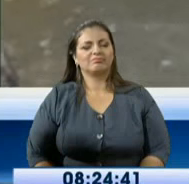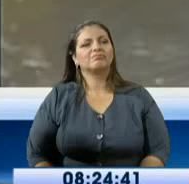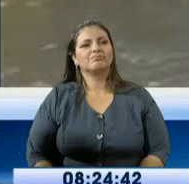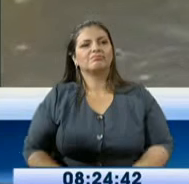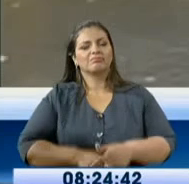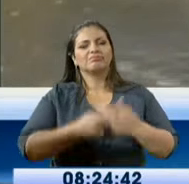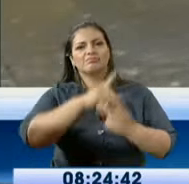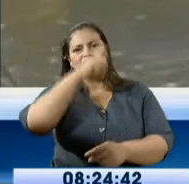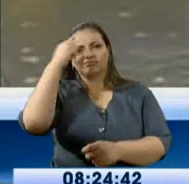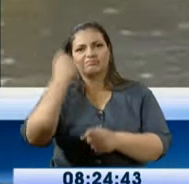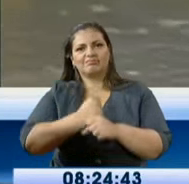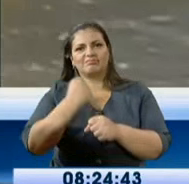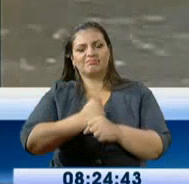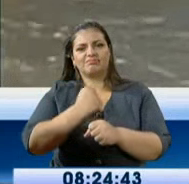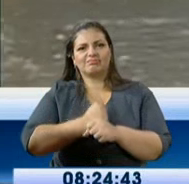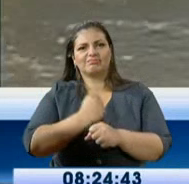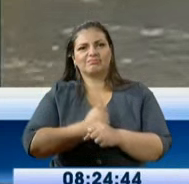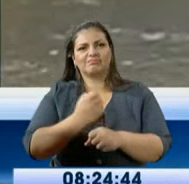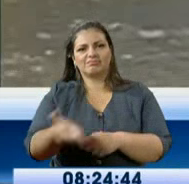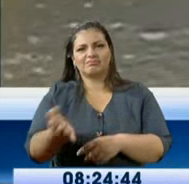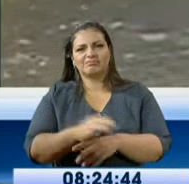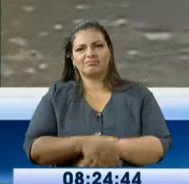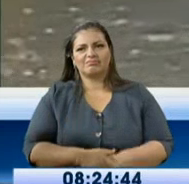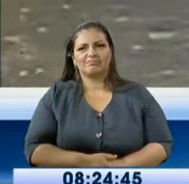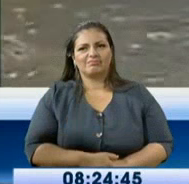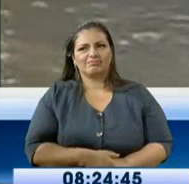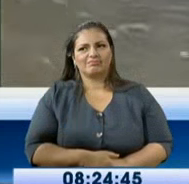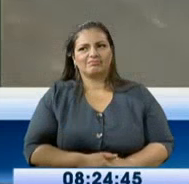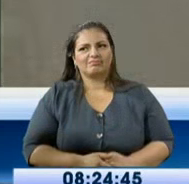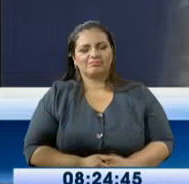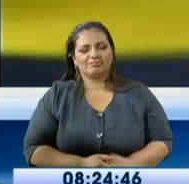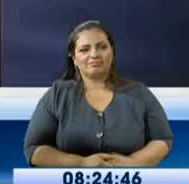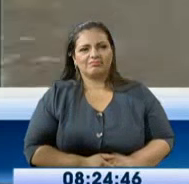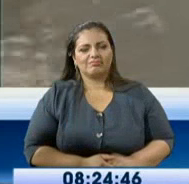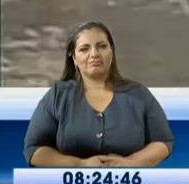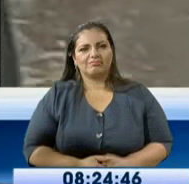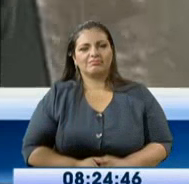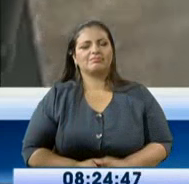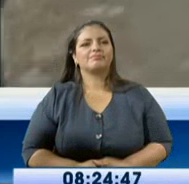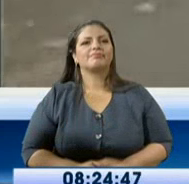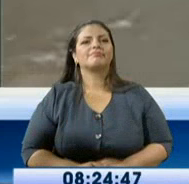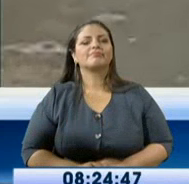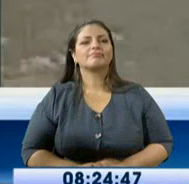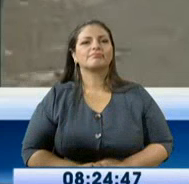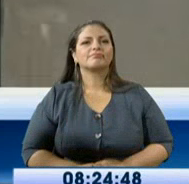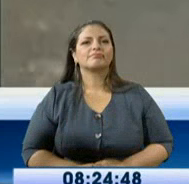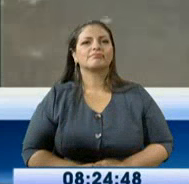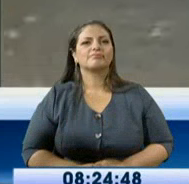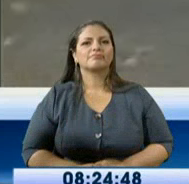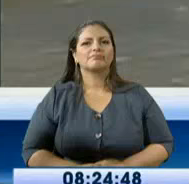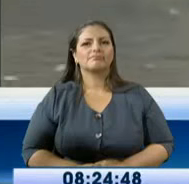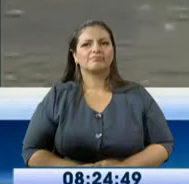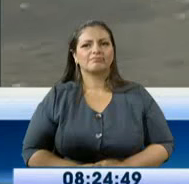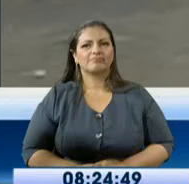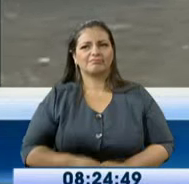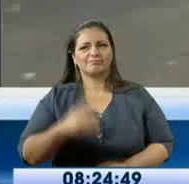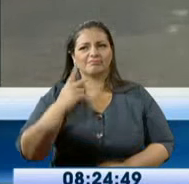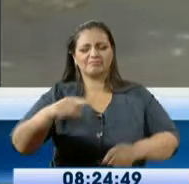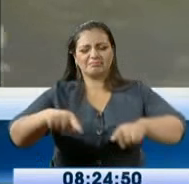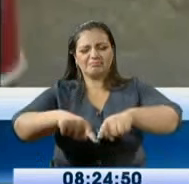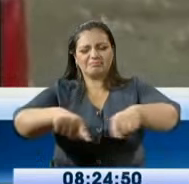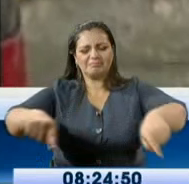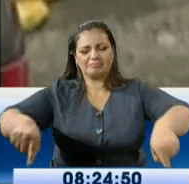hacer para destapar aquí la aquí la alcantarilla justamente para ver qué es lo que pasa,